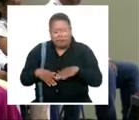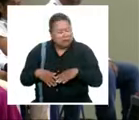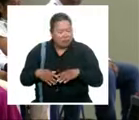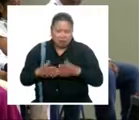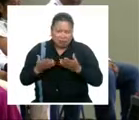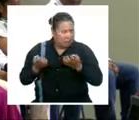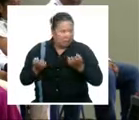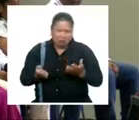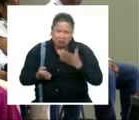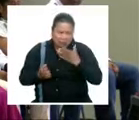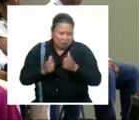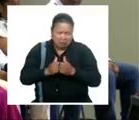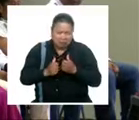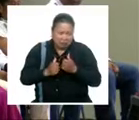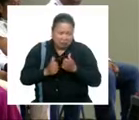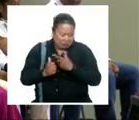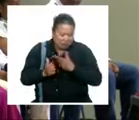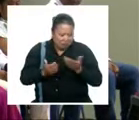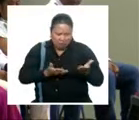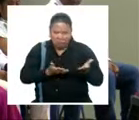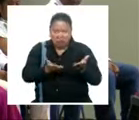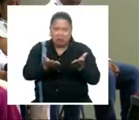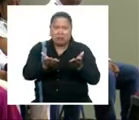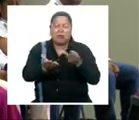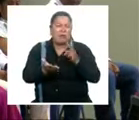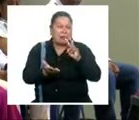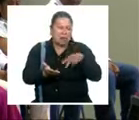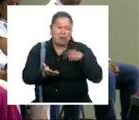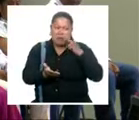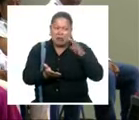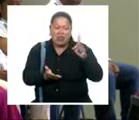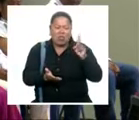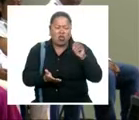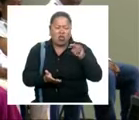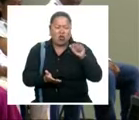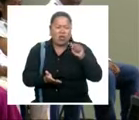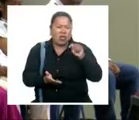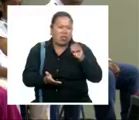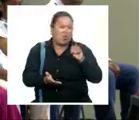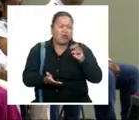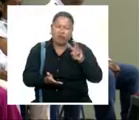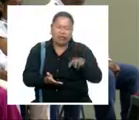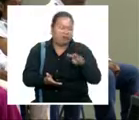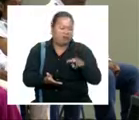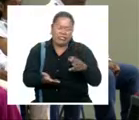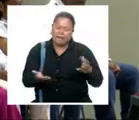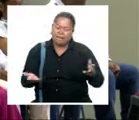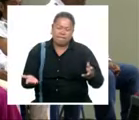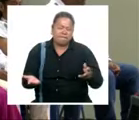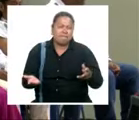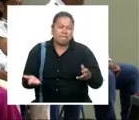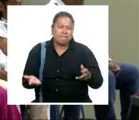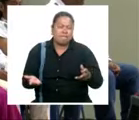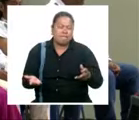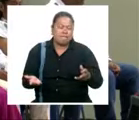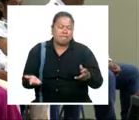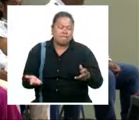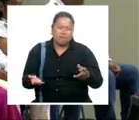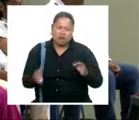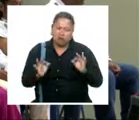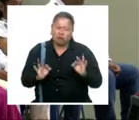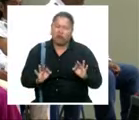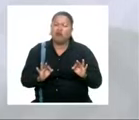gusto, pero yo le reconozco a Donato, que es un